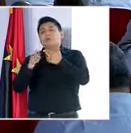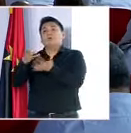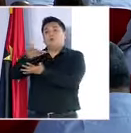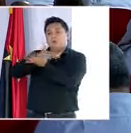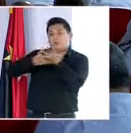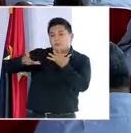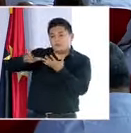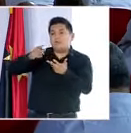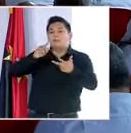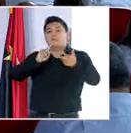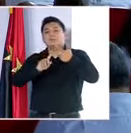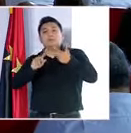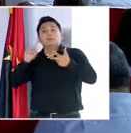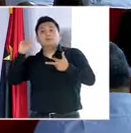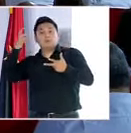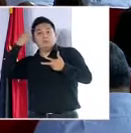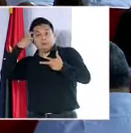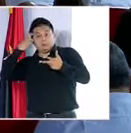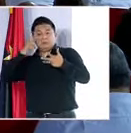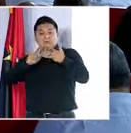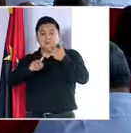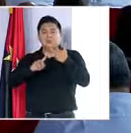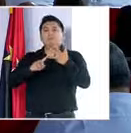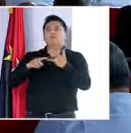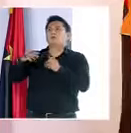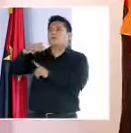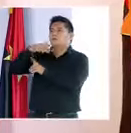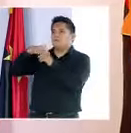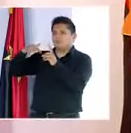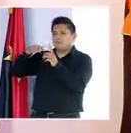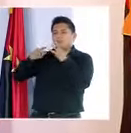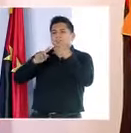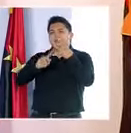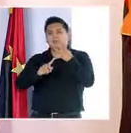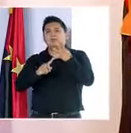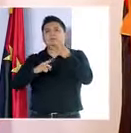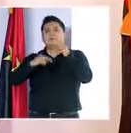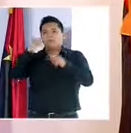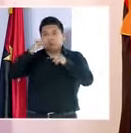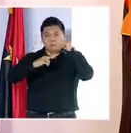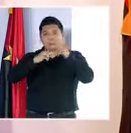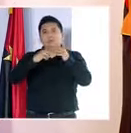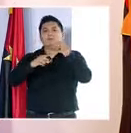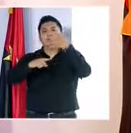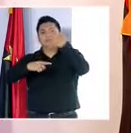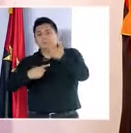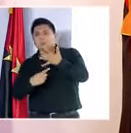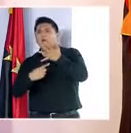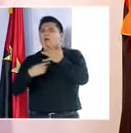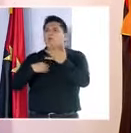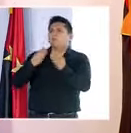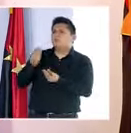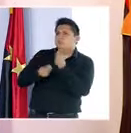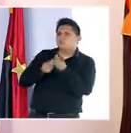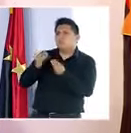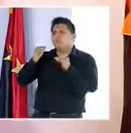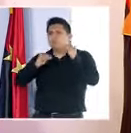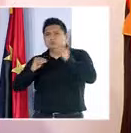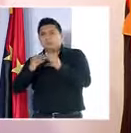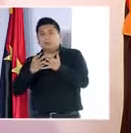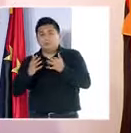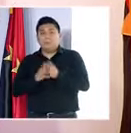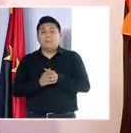convivencia, gobernanza, hábitat, infraestructura y productividad. Hemos